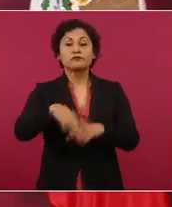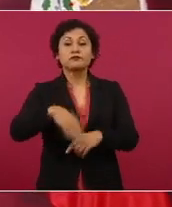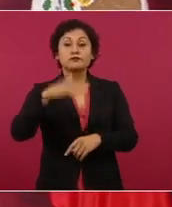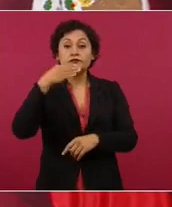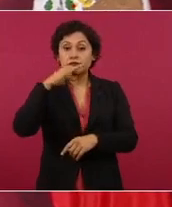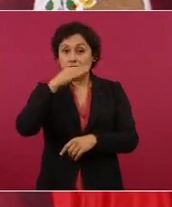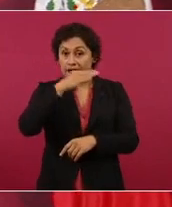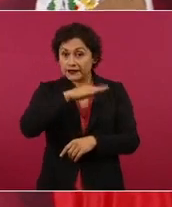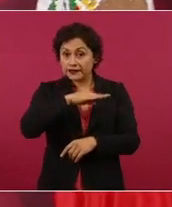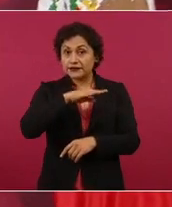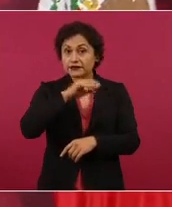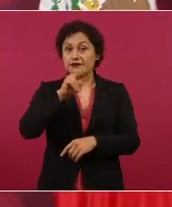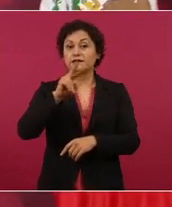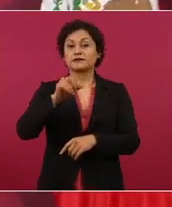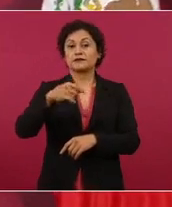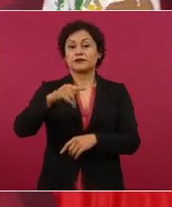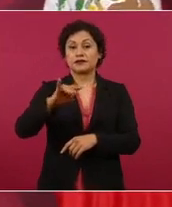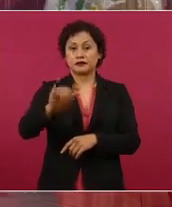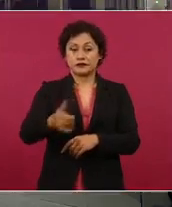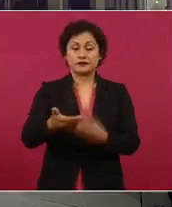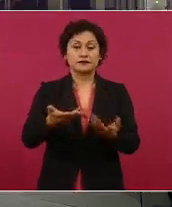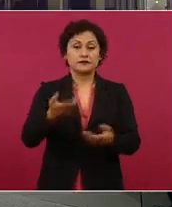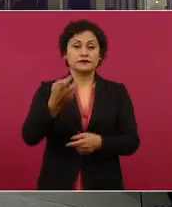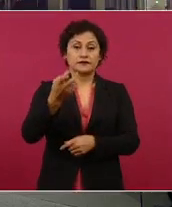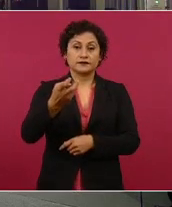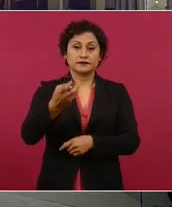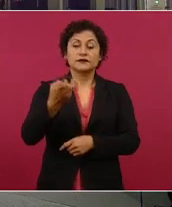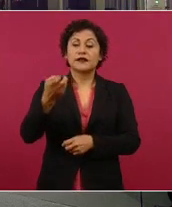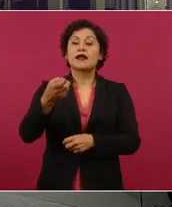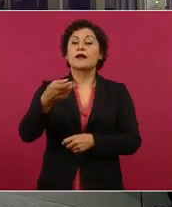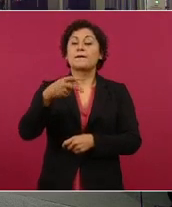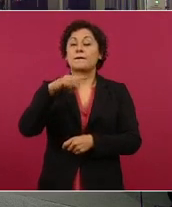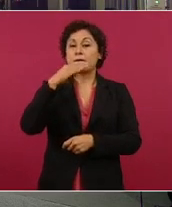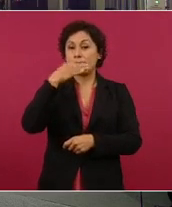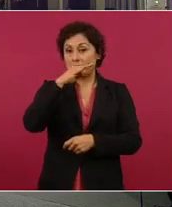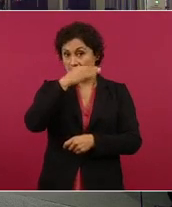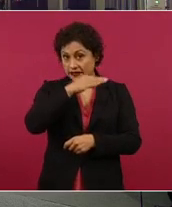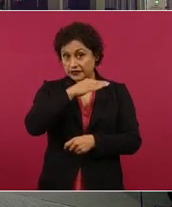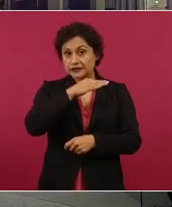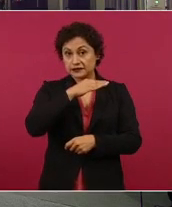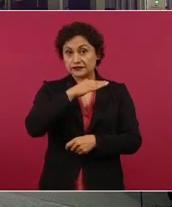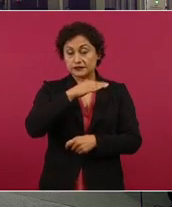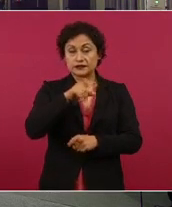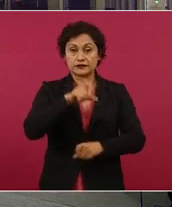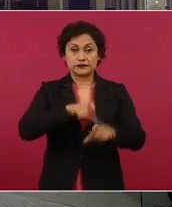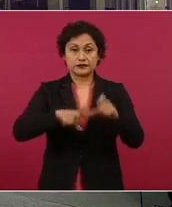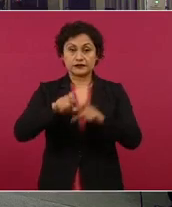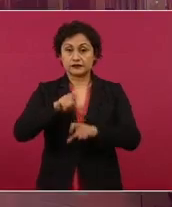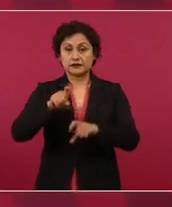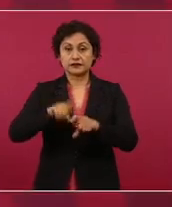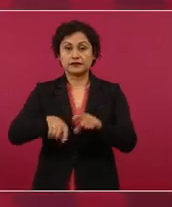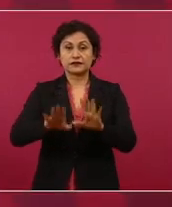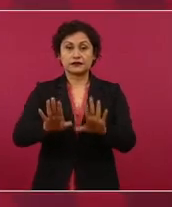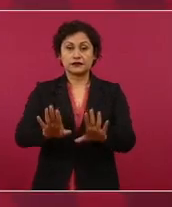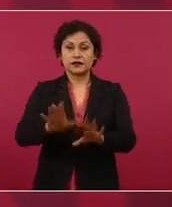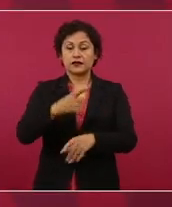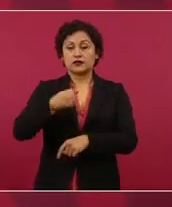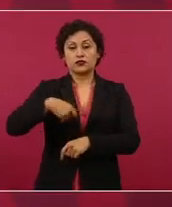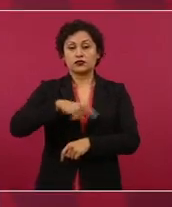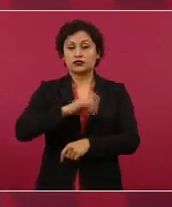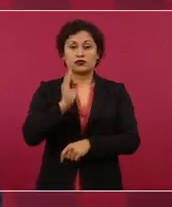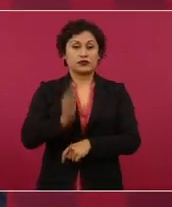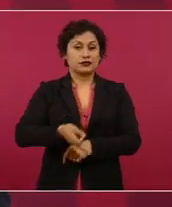Y tenemos lo de el maíz transgénico, que nosotros no vamos a